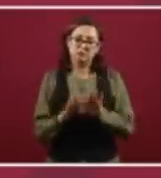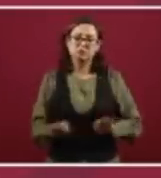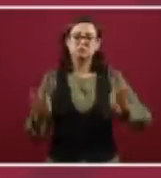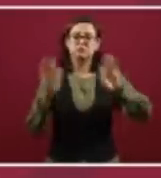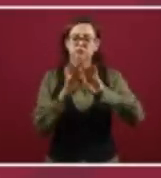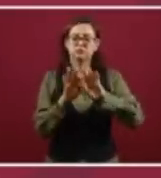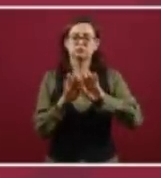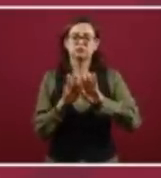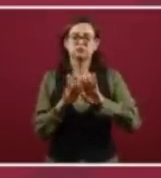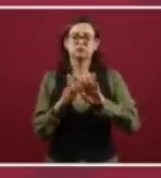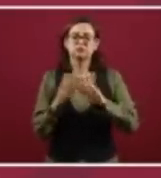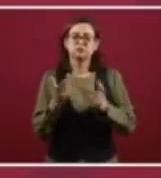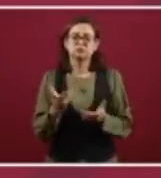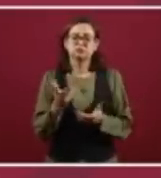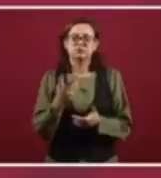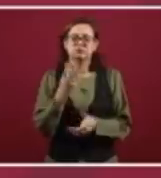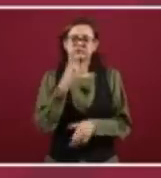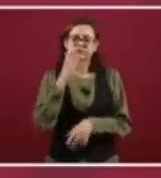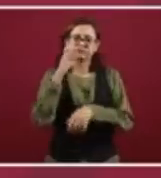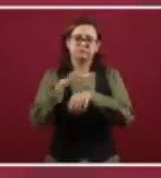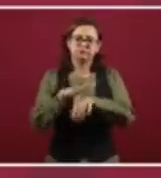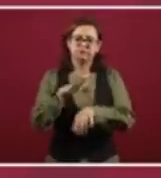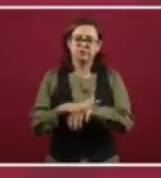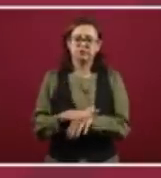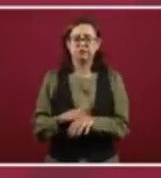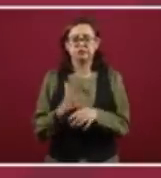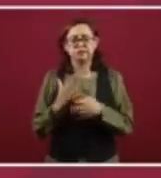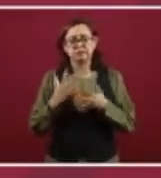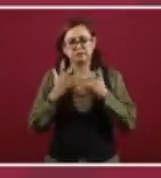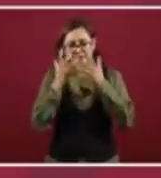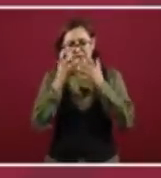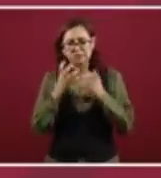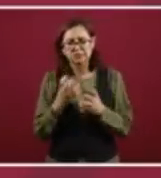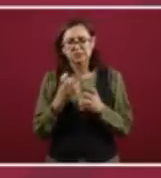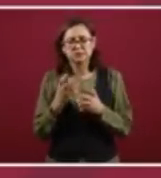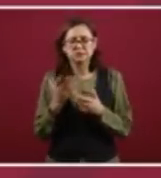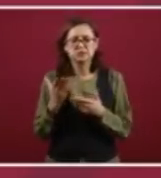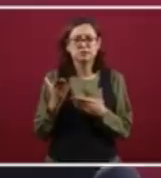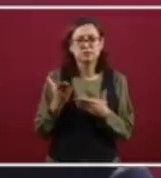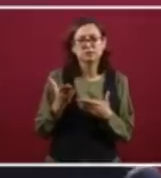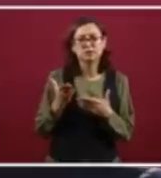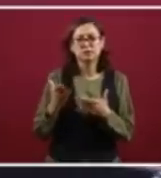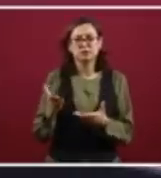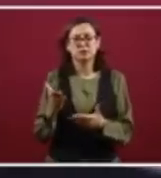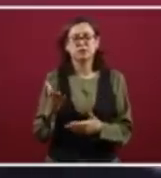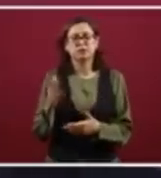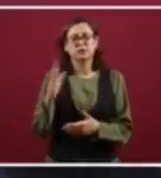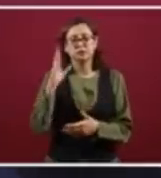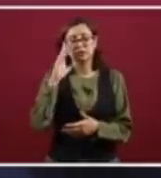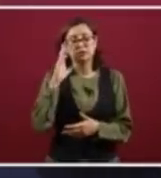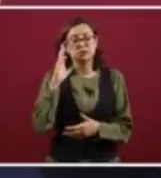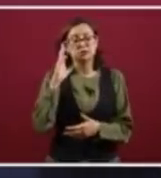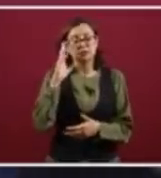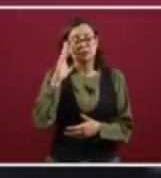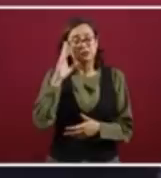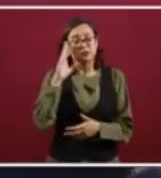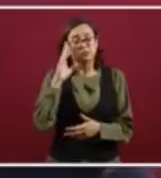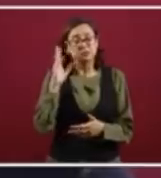Expresamos nuestras condolencias por la pérdida del maestro Miguel León Portilla,